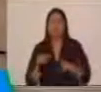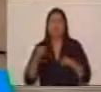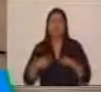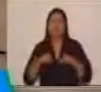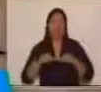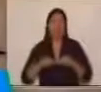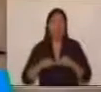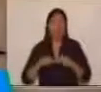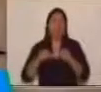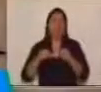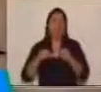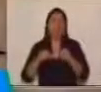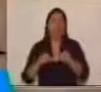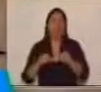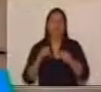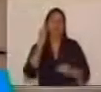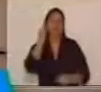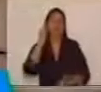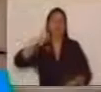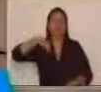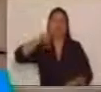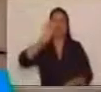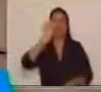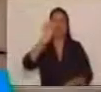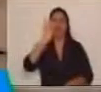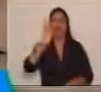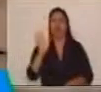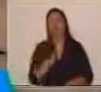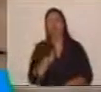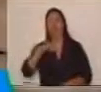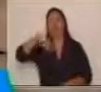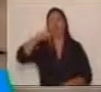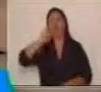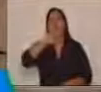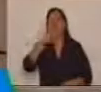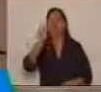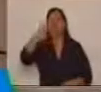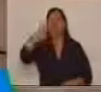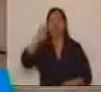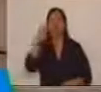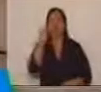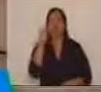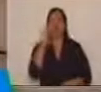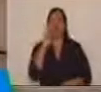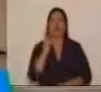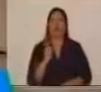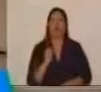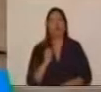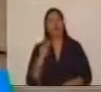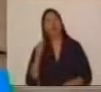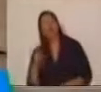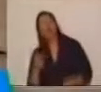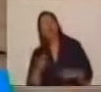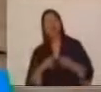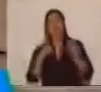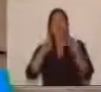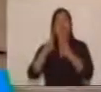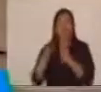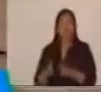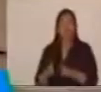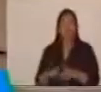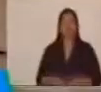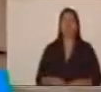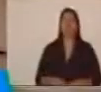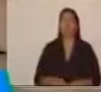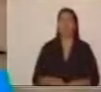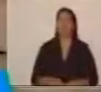género narrativo o épico. Bien, del género lírico podemos mencionar la oda, la égloga,